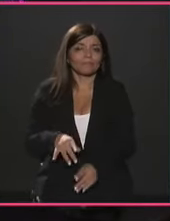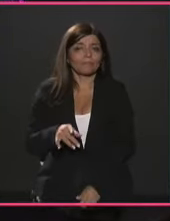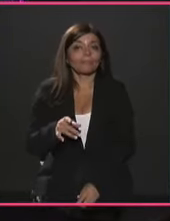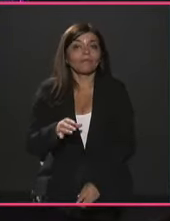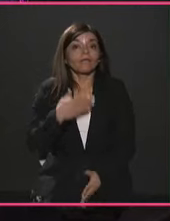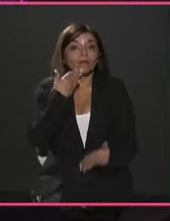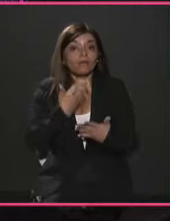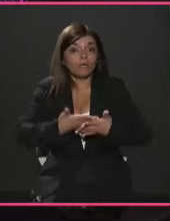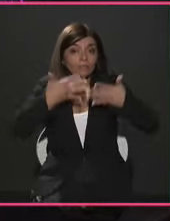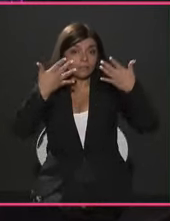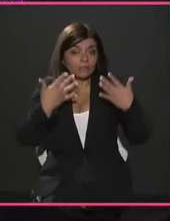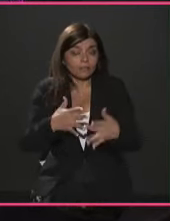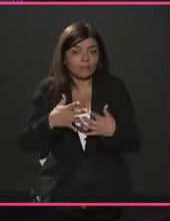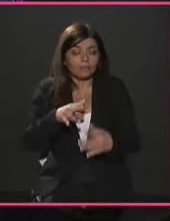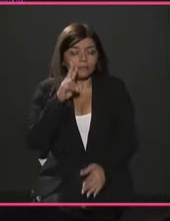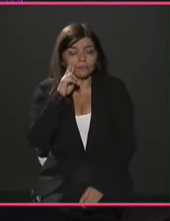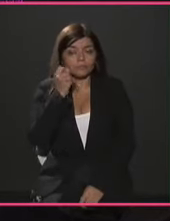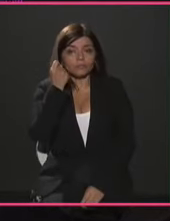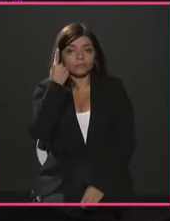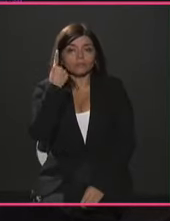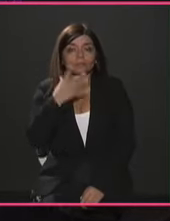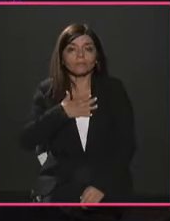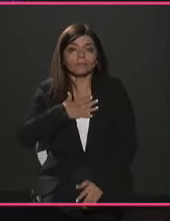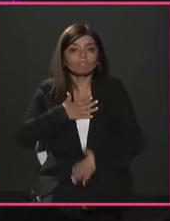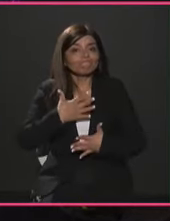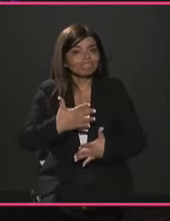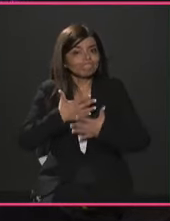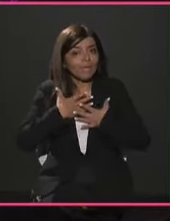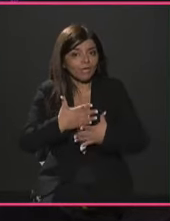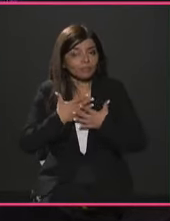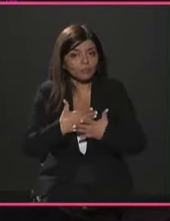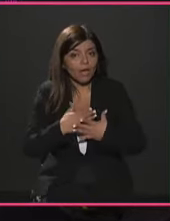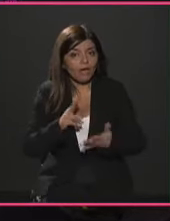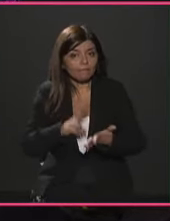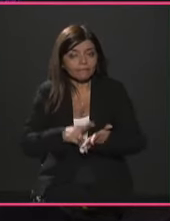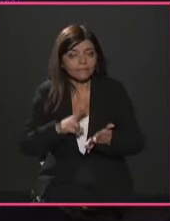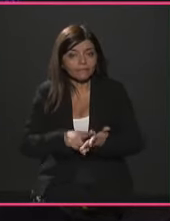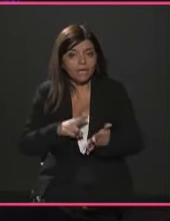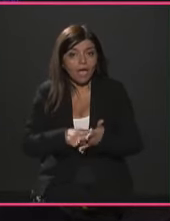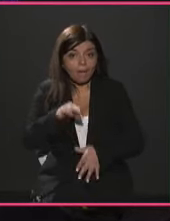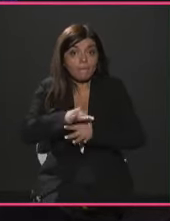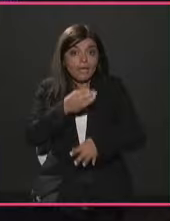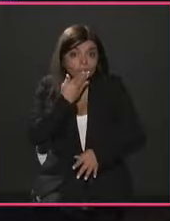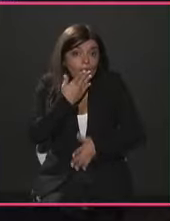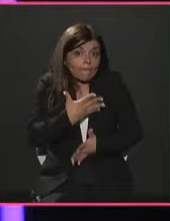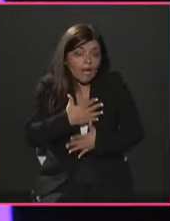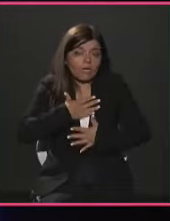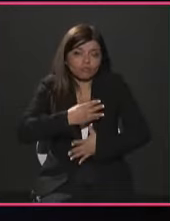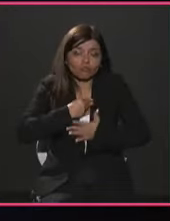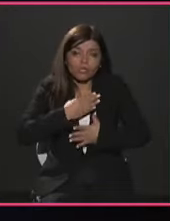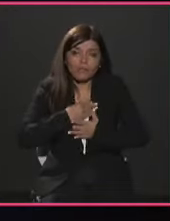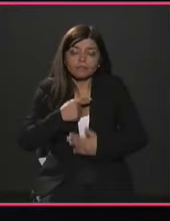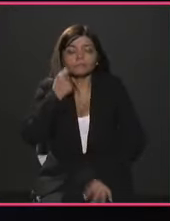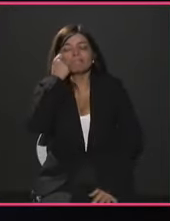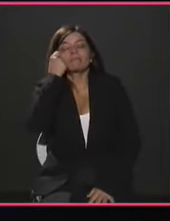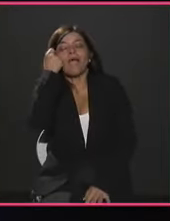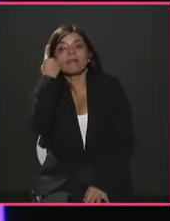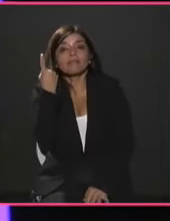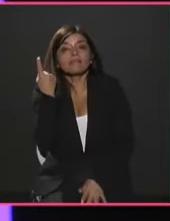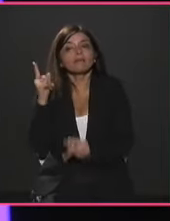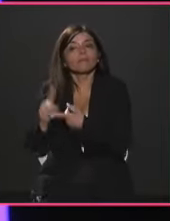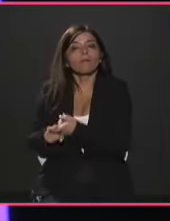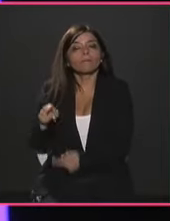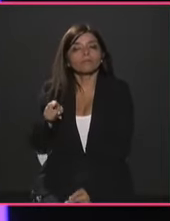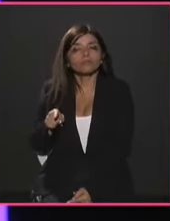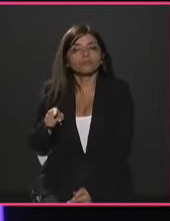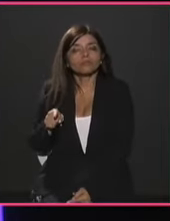y cuando descubrí esto y estaba muy asustada y también estaban asustados los doctores me di cuenta entonces que mi esposo